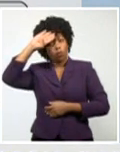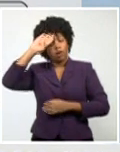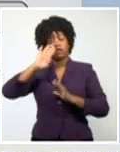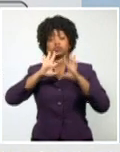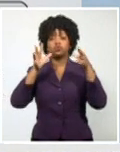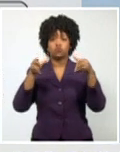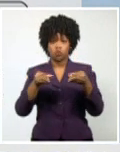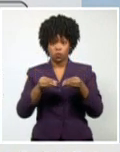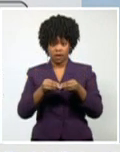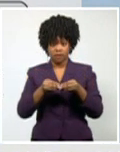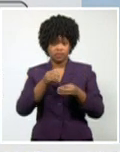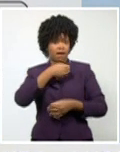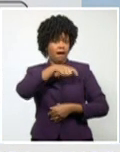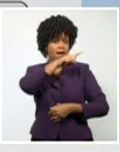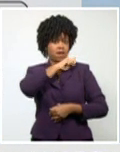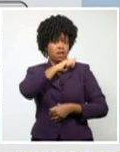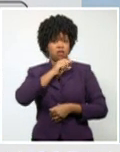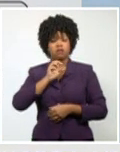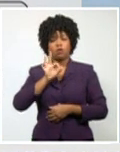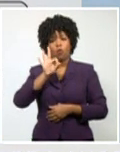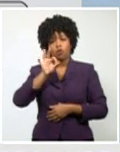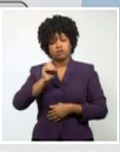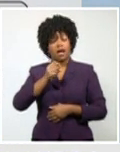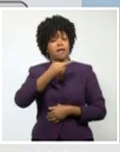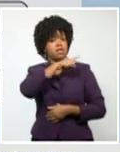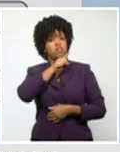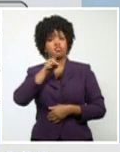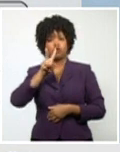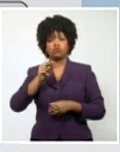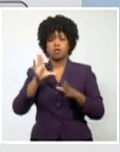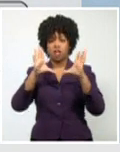hasta el día de ayer, ayer a las 12 de la noche,